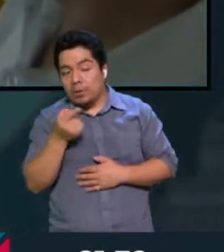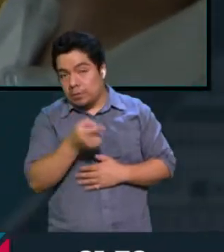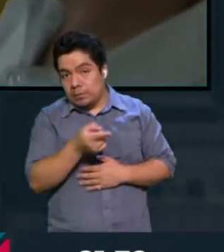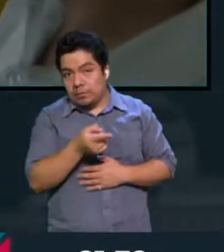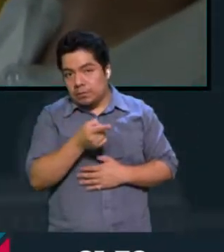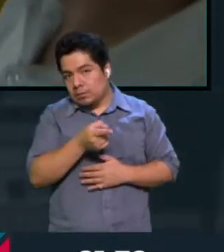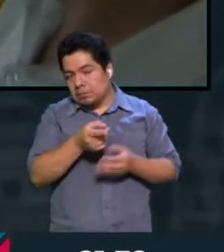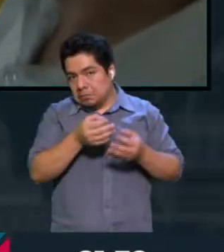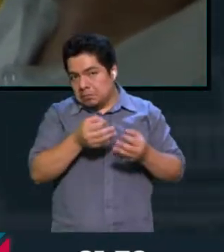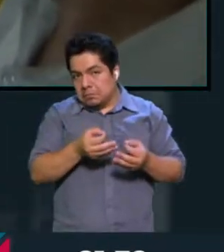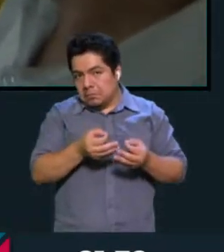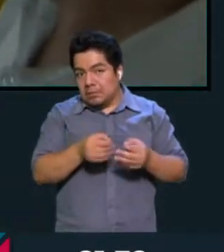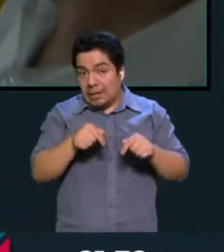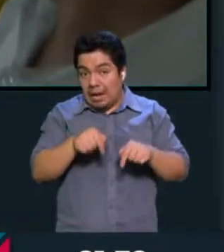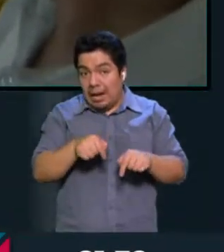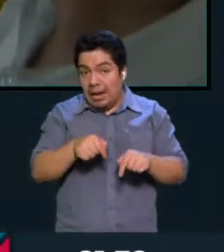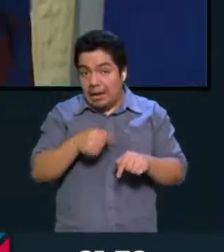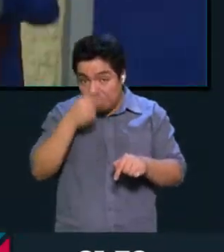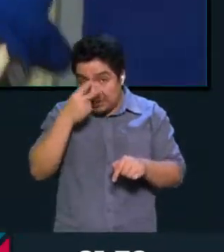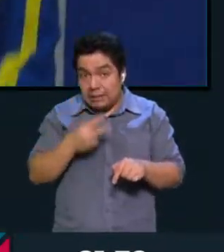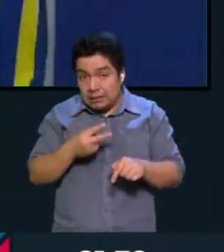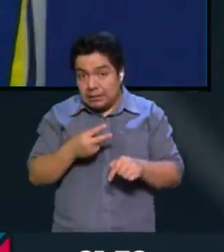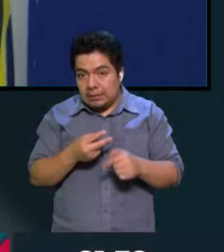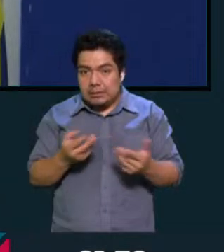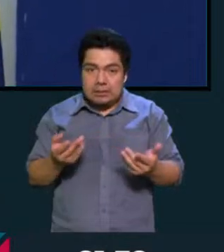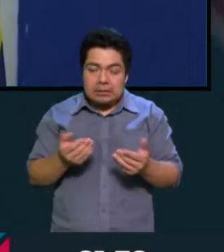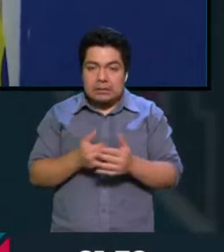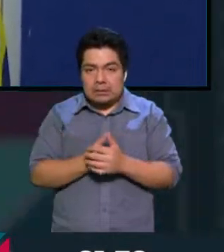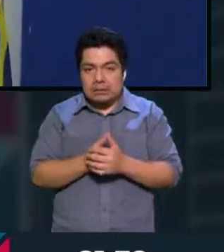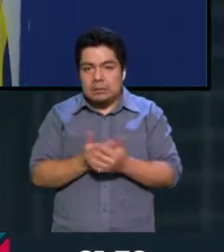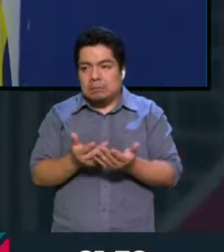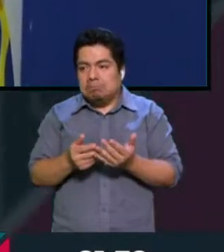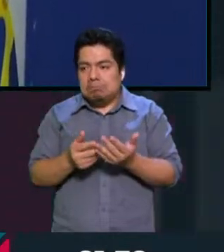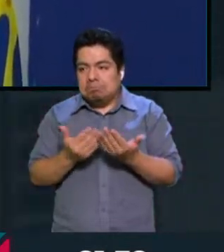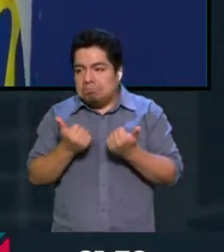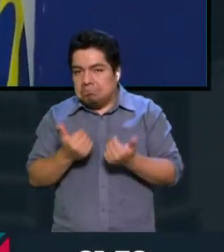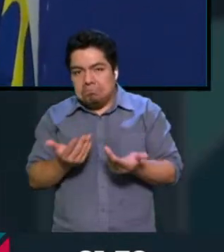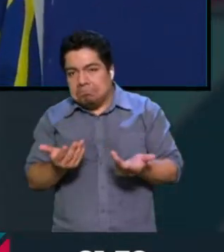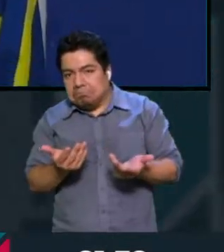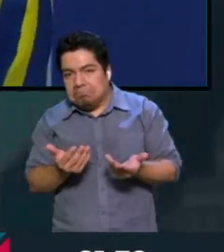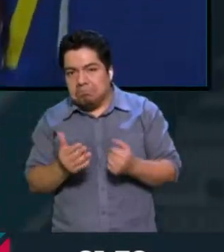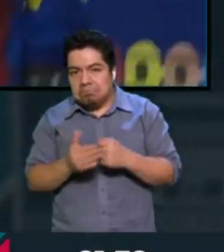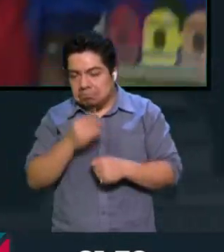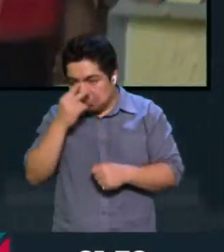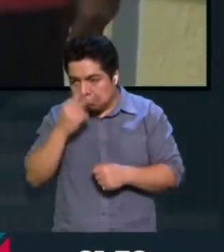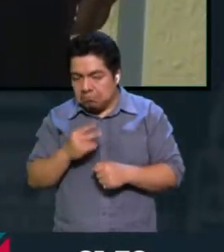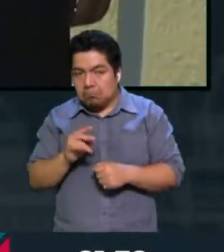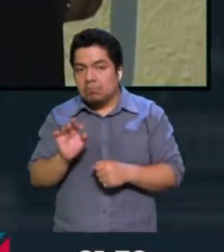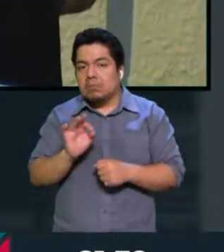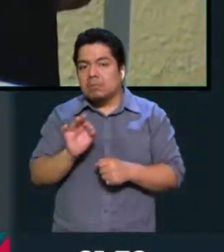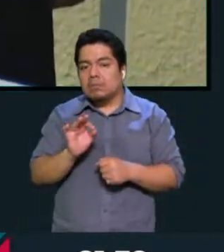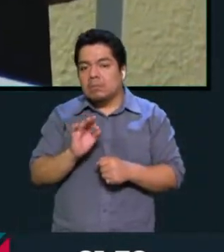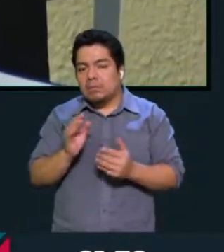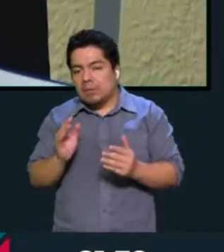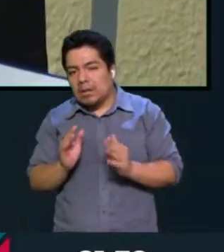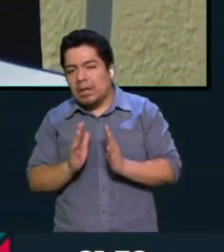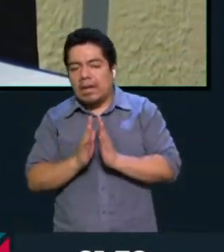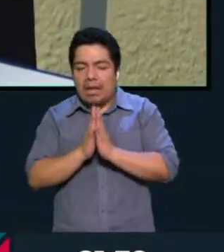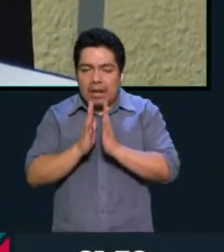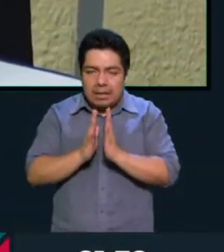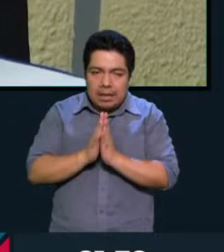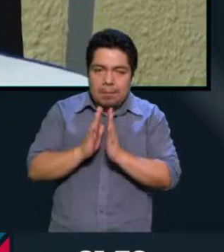ese argumento aquí en México pues va a caer, haz de cuenta, en vacío. Claro. Porque podría más bien ella decir que la democracia, y